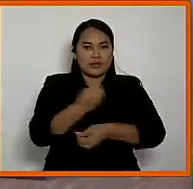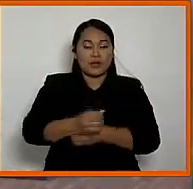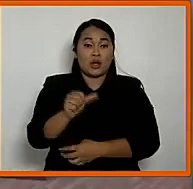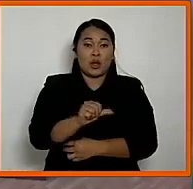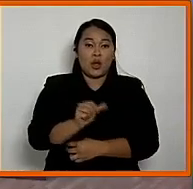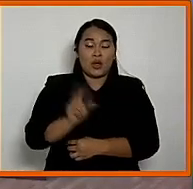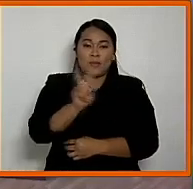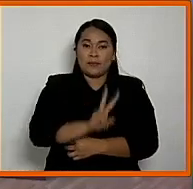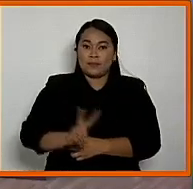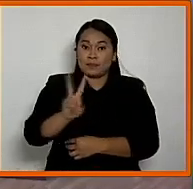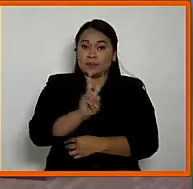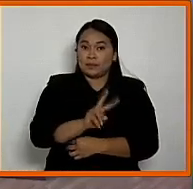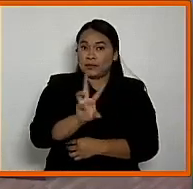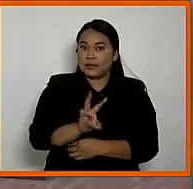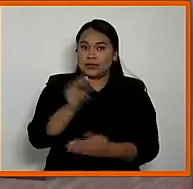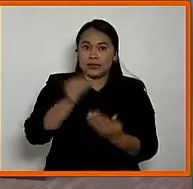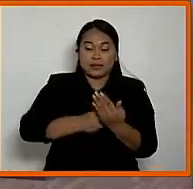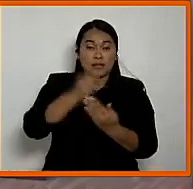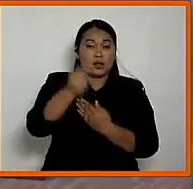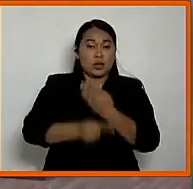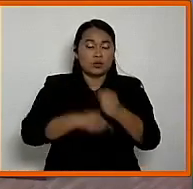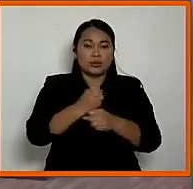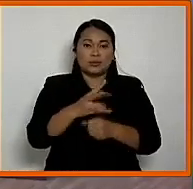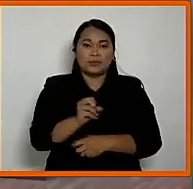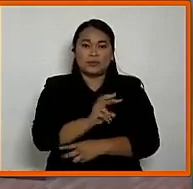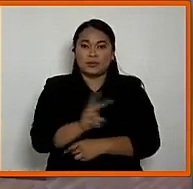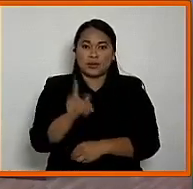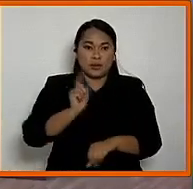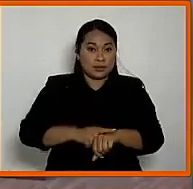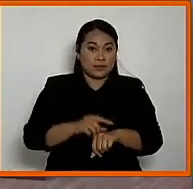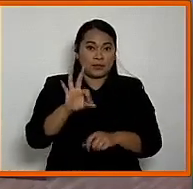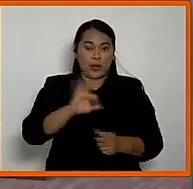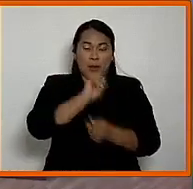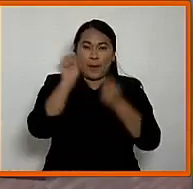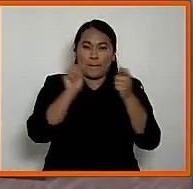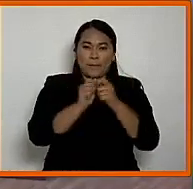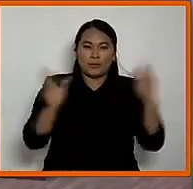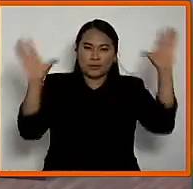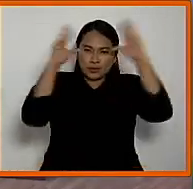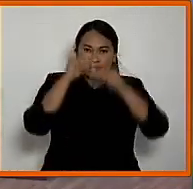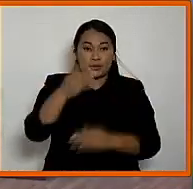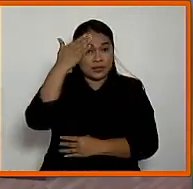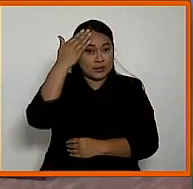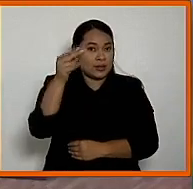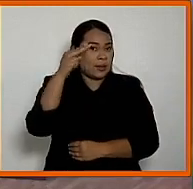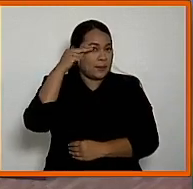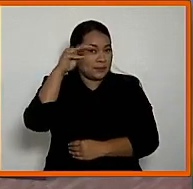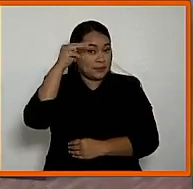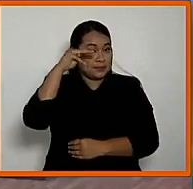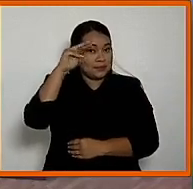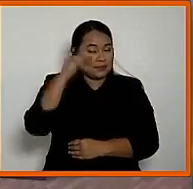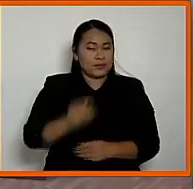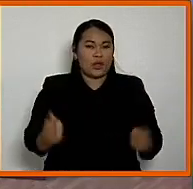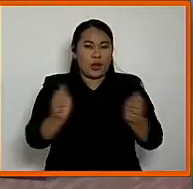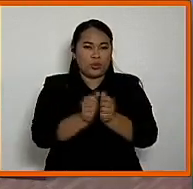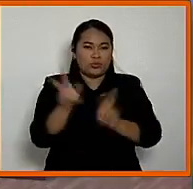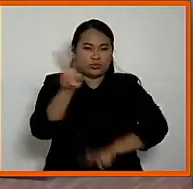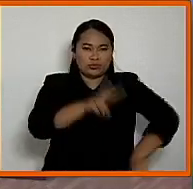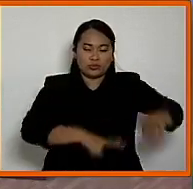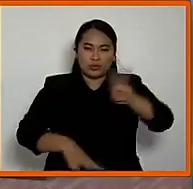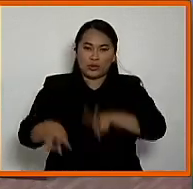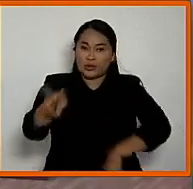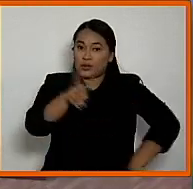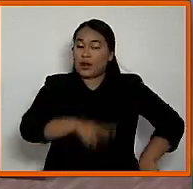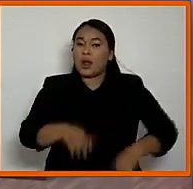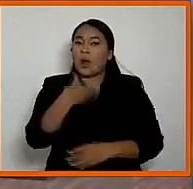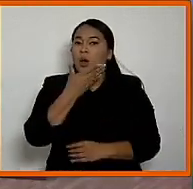26 de agosto del año 2022. Son las 9 en punto de la noche. Te saluda Milka Torres y me encuentro en compañía de nuestros observadores que están presentes